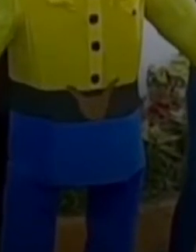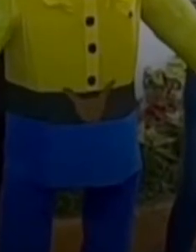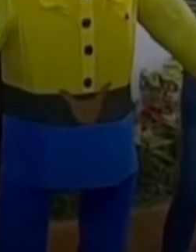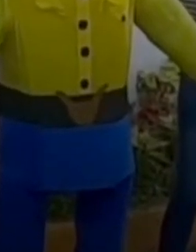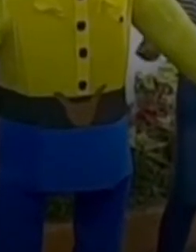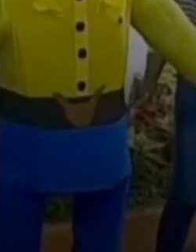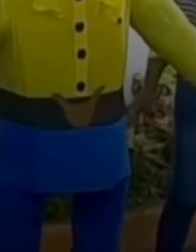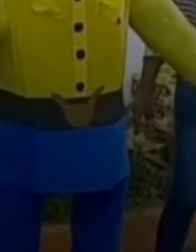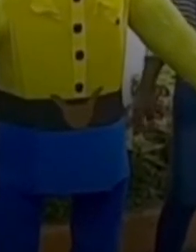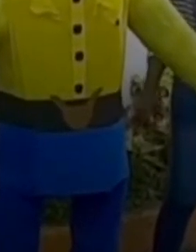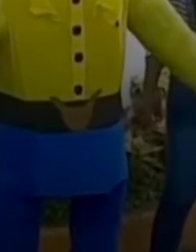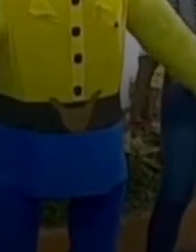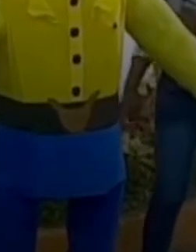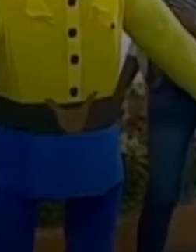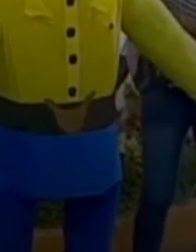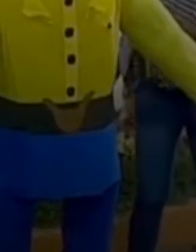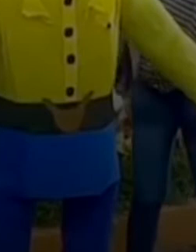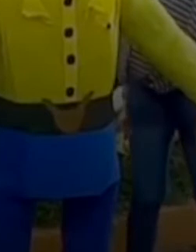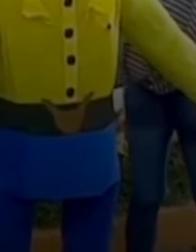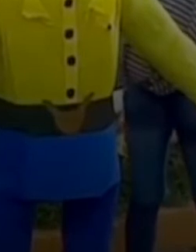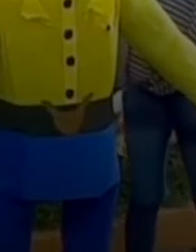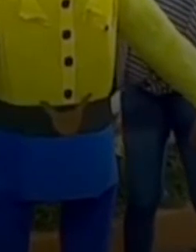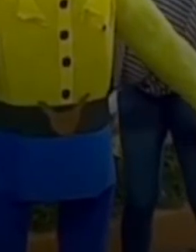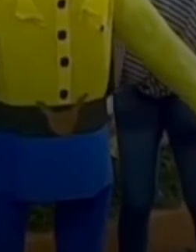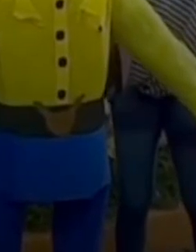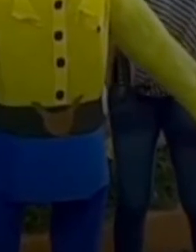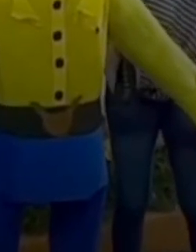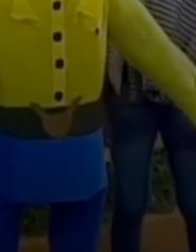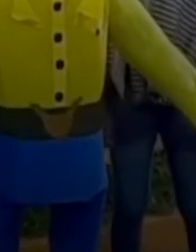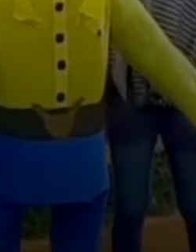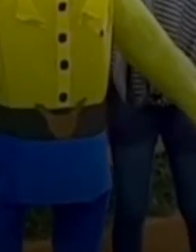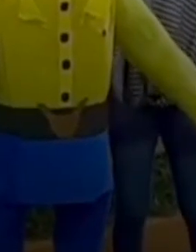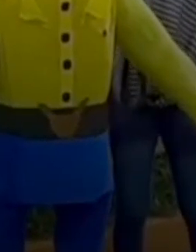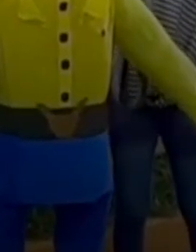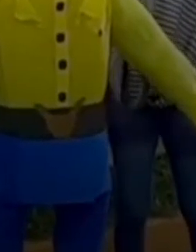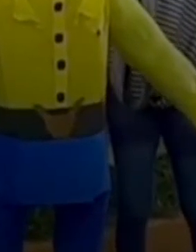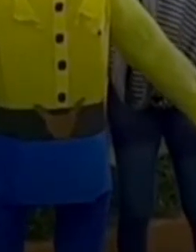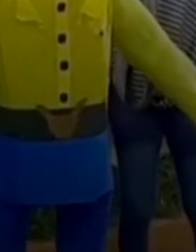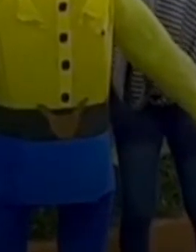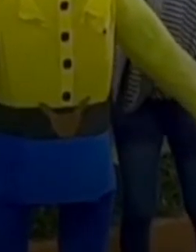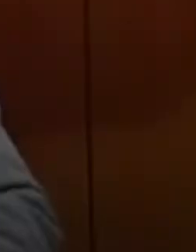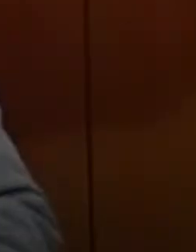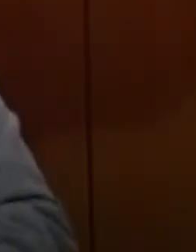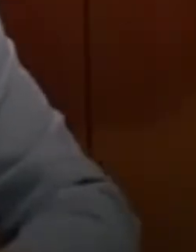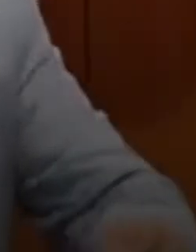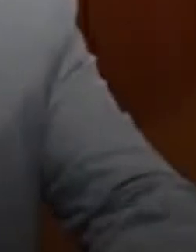Exigimos que este violador sea investigado. Exigimos que este violador no pueda ser